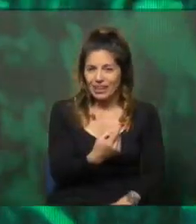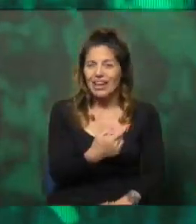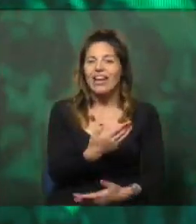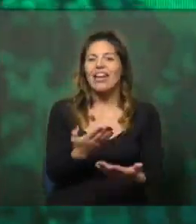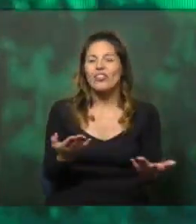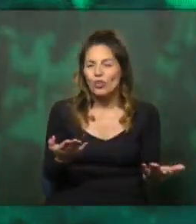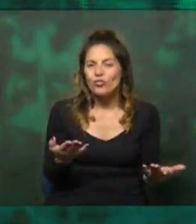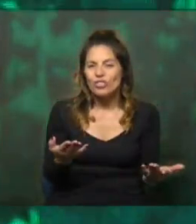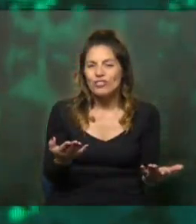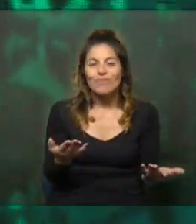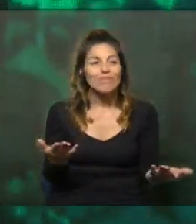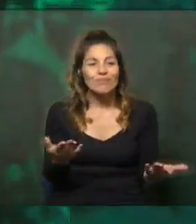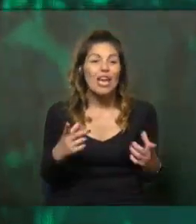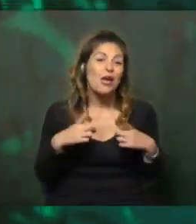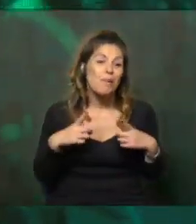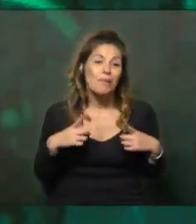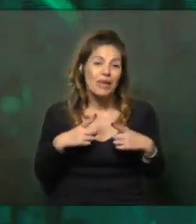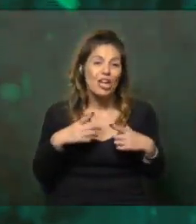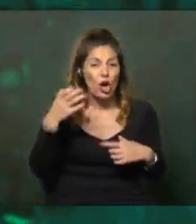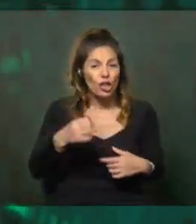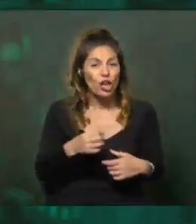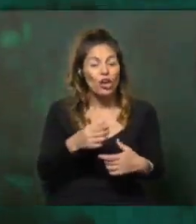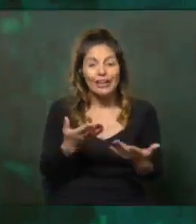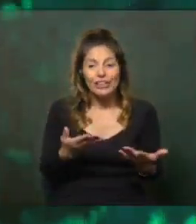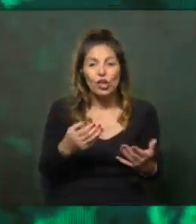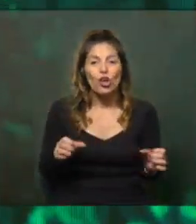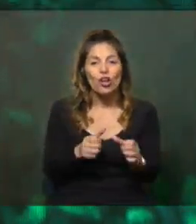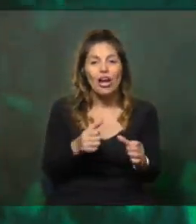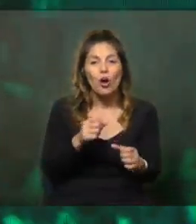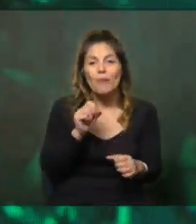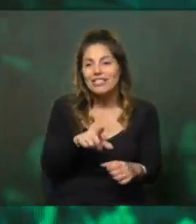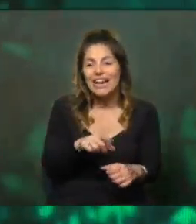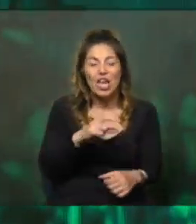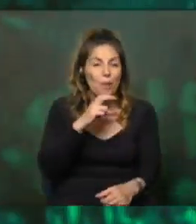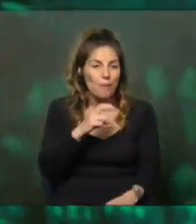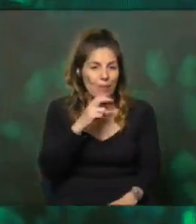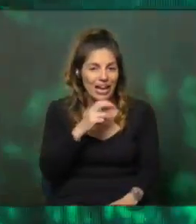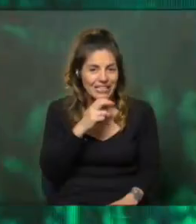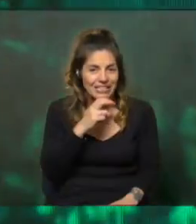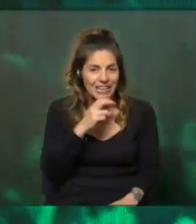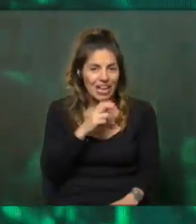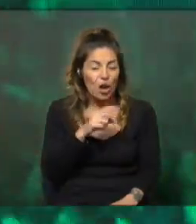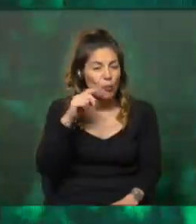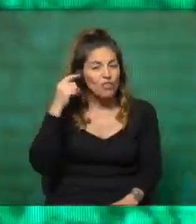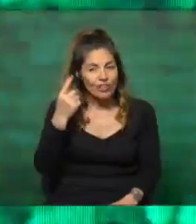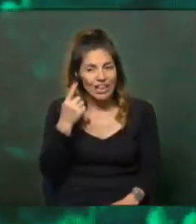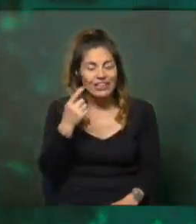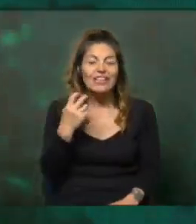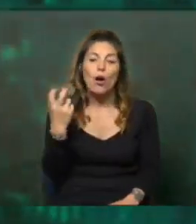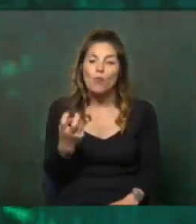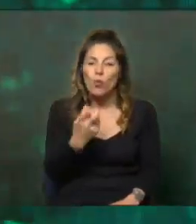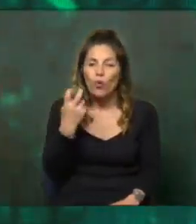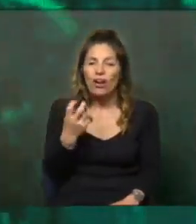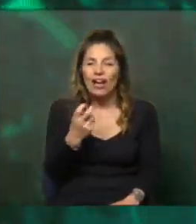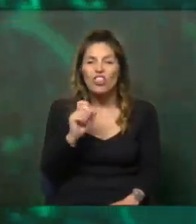entonces Bueno espero que y creo que en esta lectura es la que hago del mensaje tanto de masa como como de Fernández que tú decías está intentando